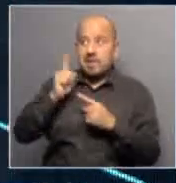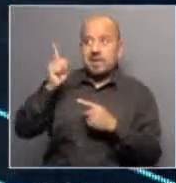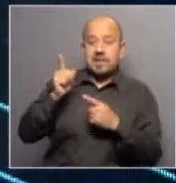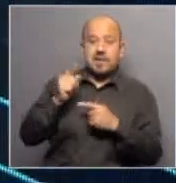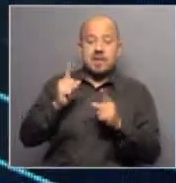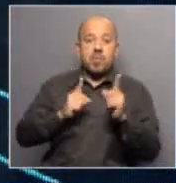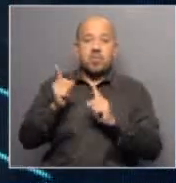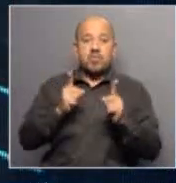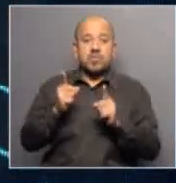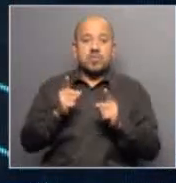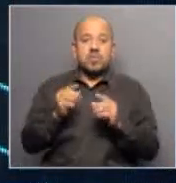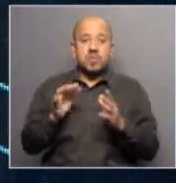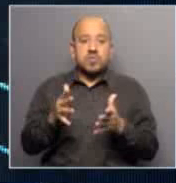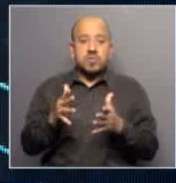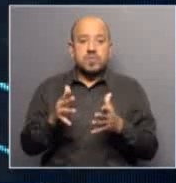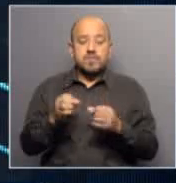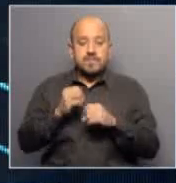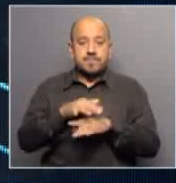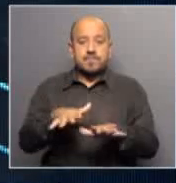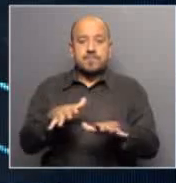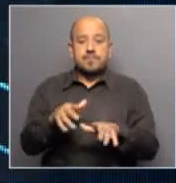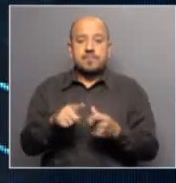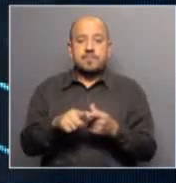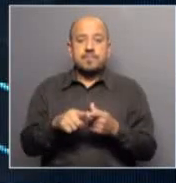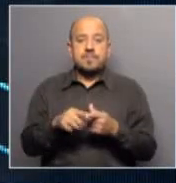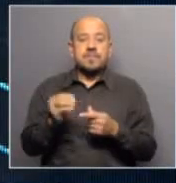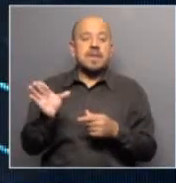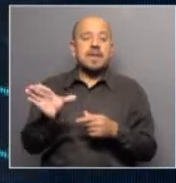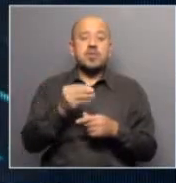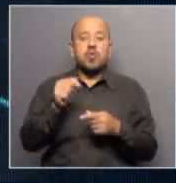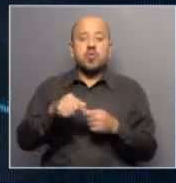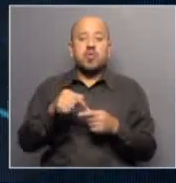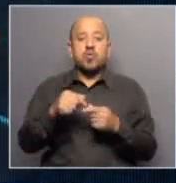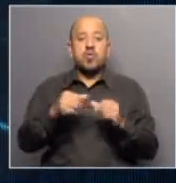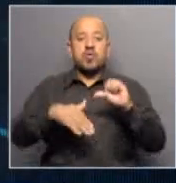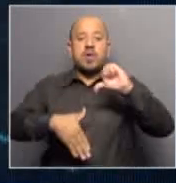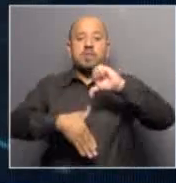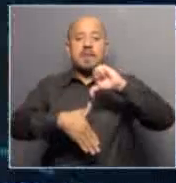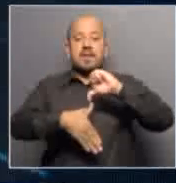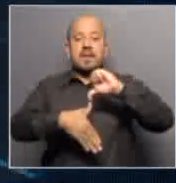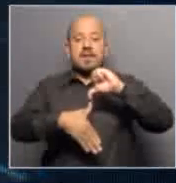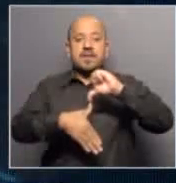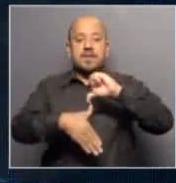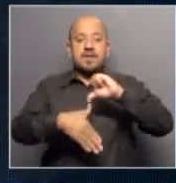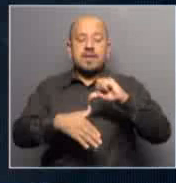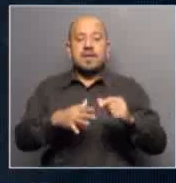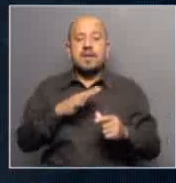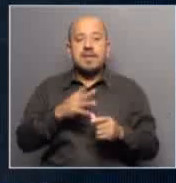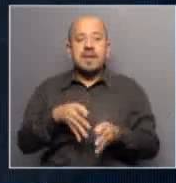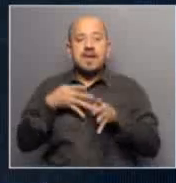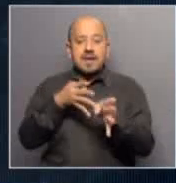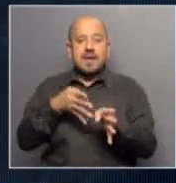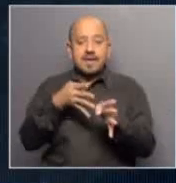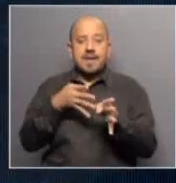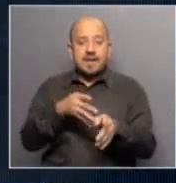locura que invadió a toda América Latina llamada la guerra contra las drogas, que, como